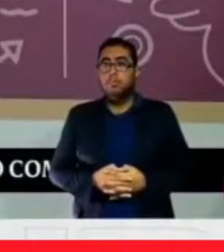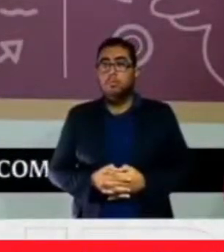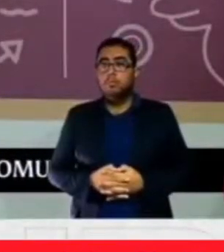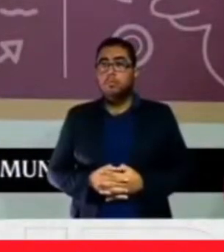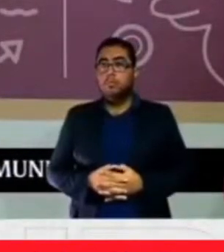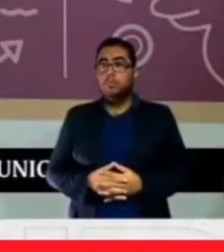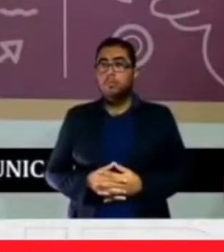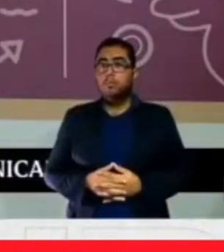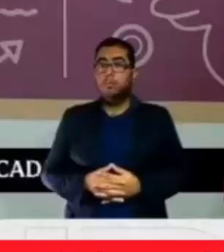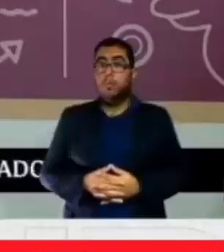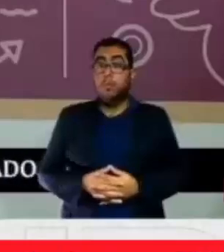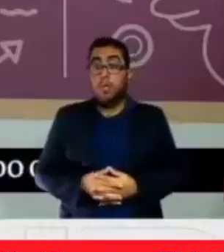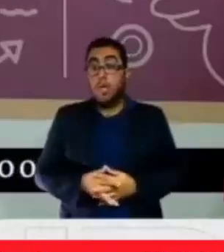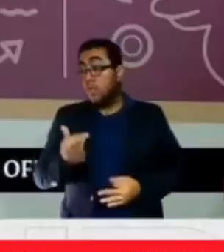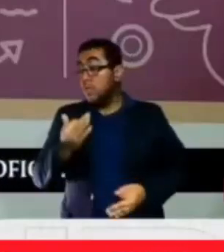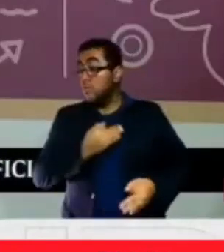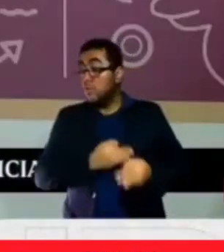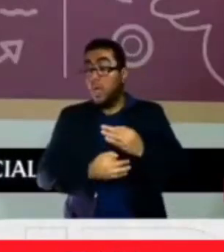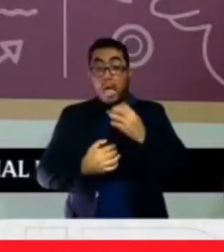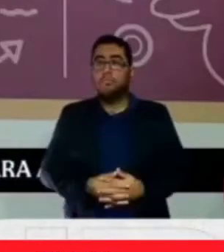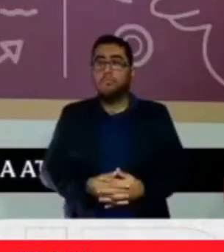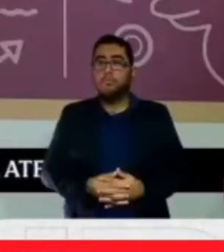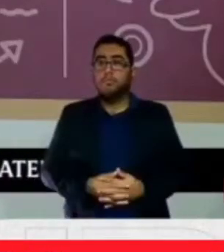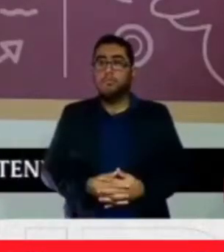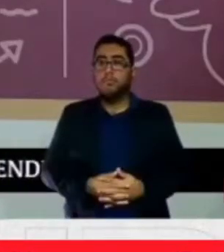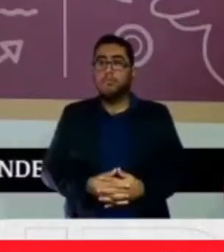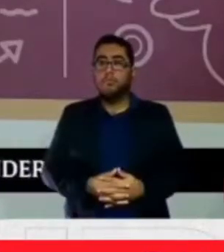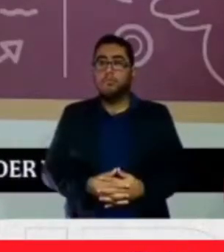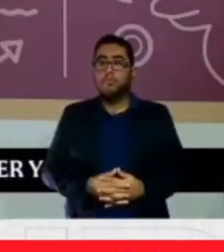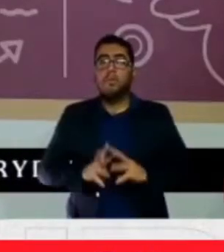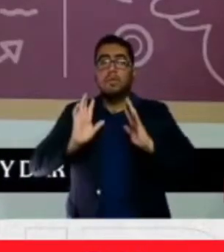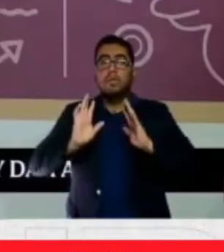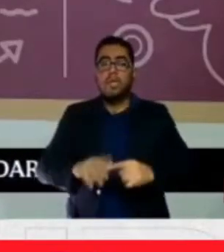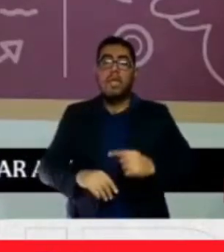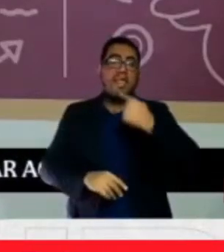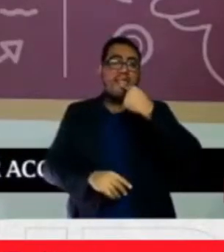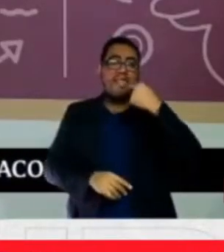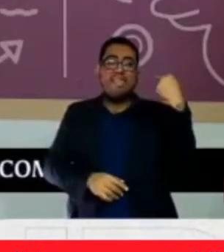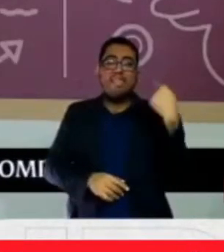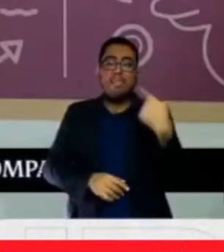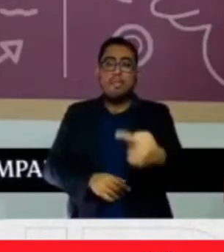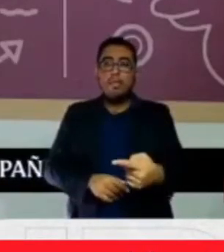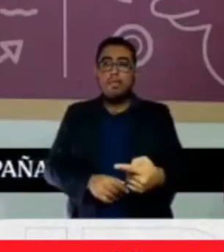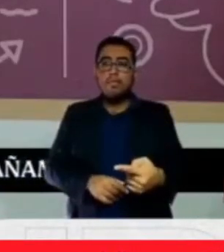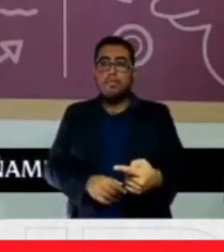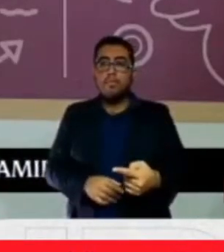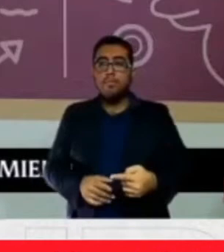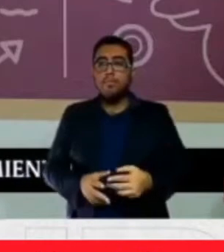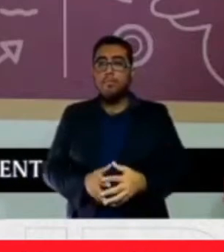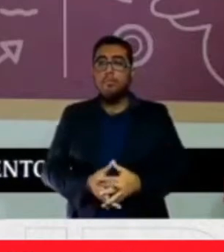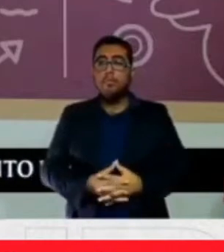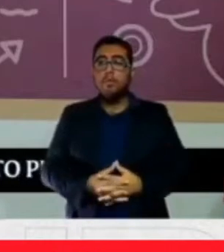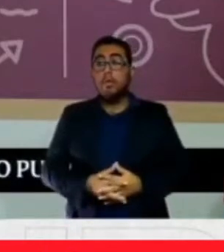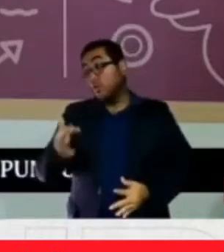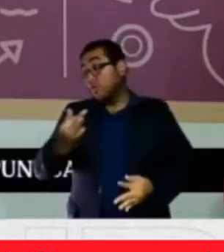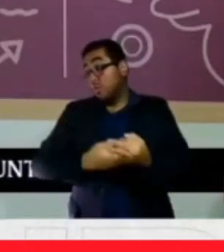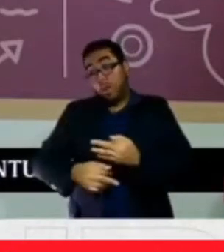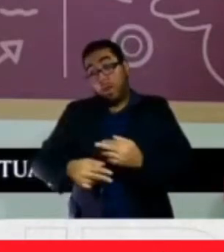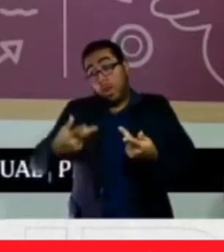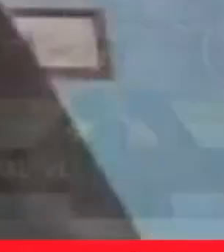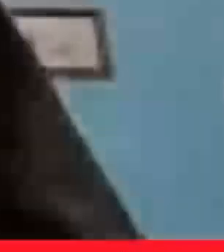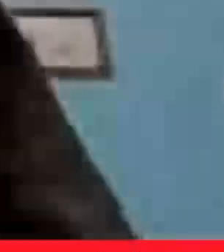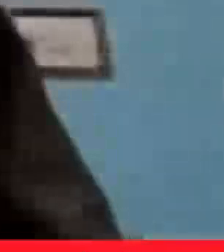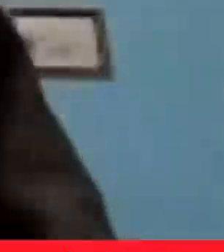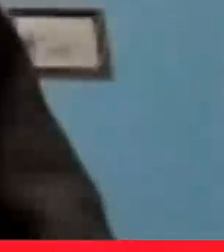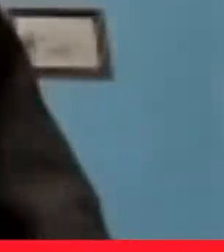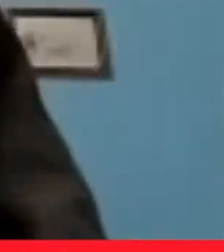lleve a ser removido. Entonces, estamos dependiendo de